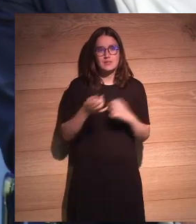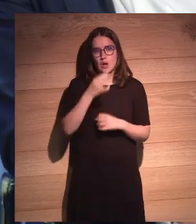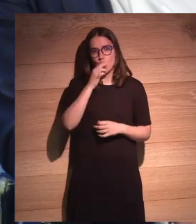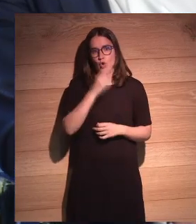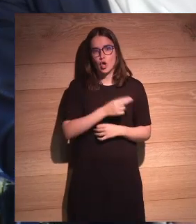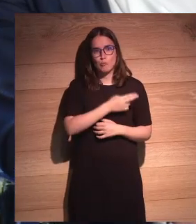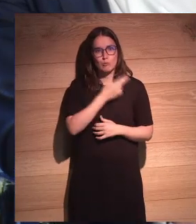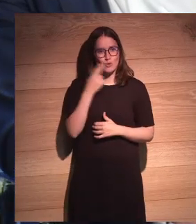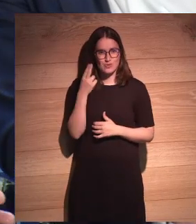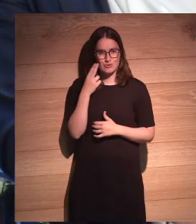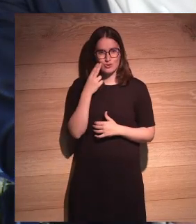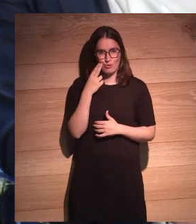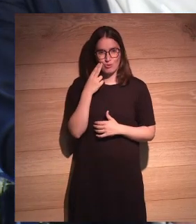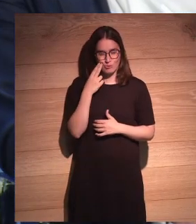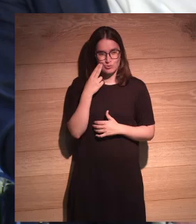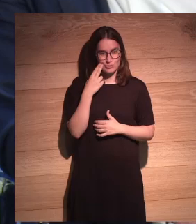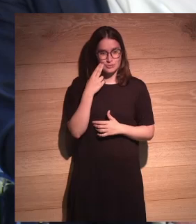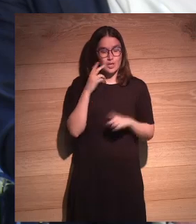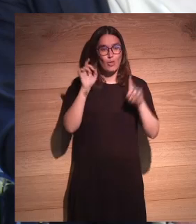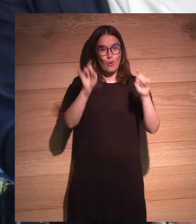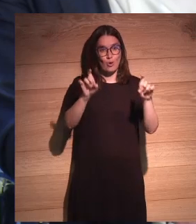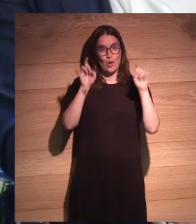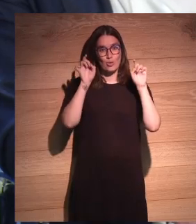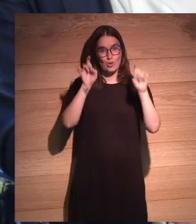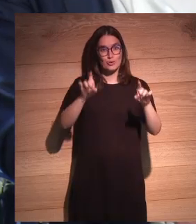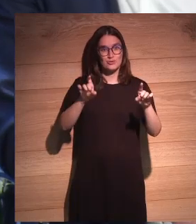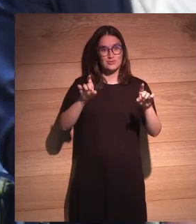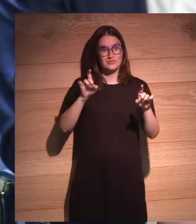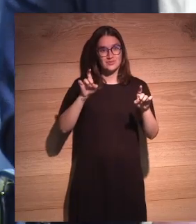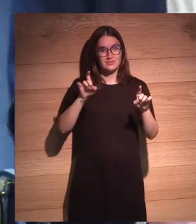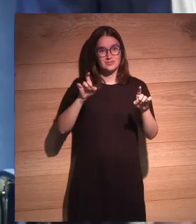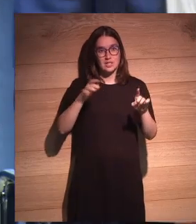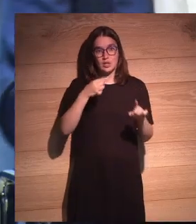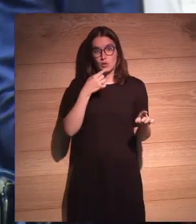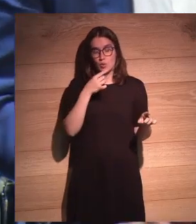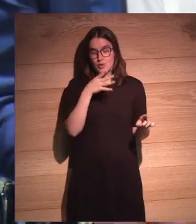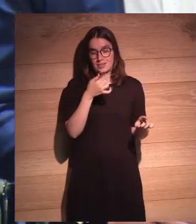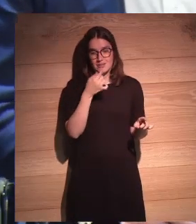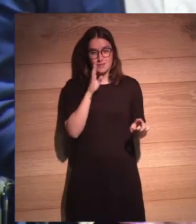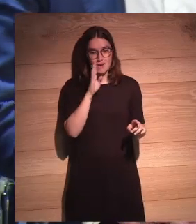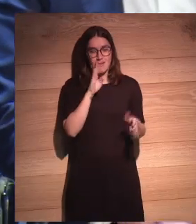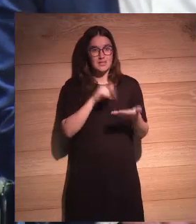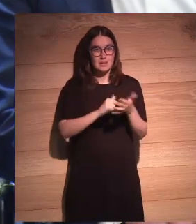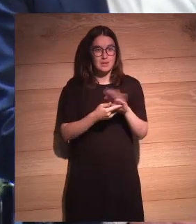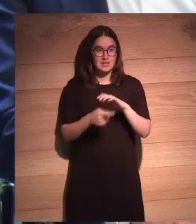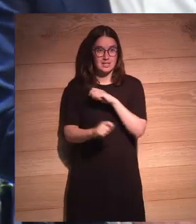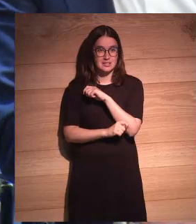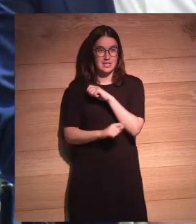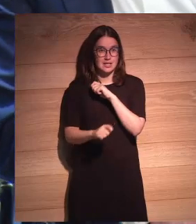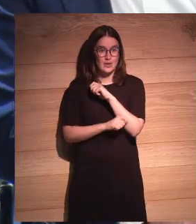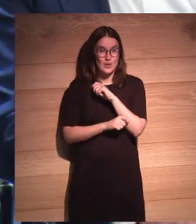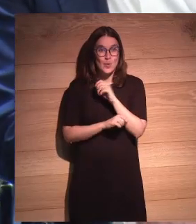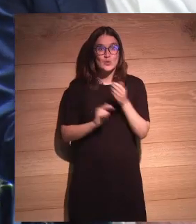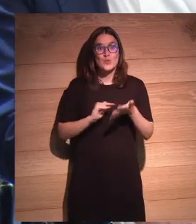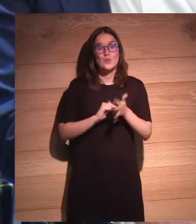compromiso en cuanto a educación y lo digo por lo que se ha hecho aquí, de planes estratégicos.